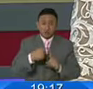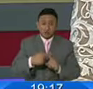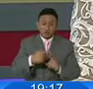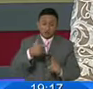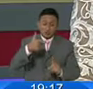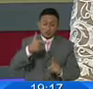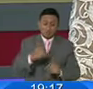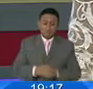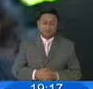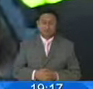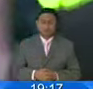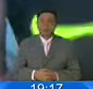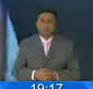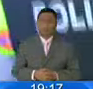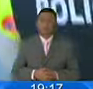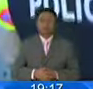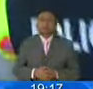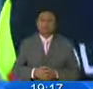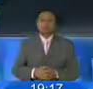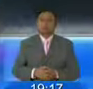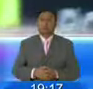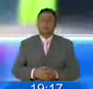capital.